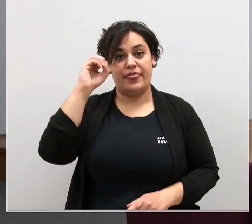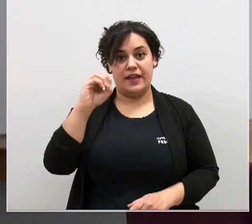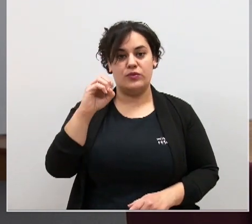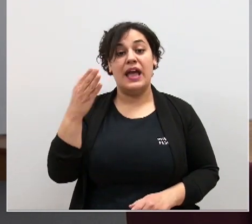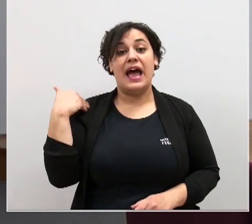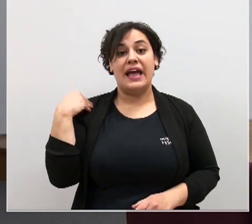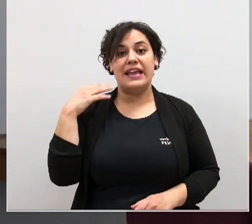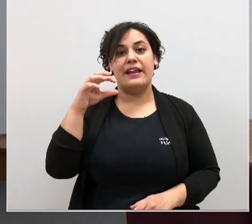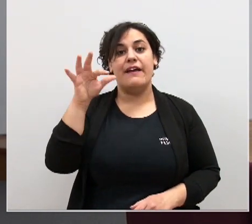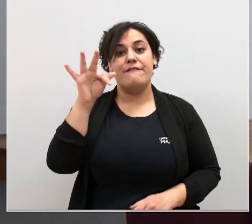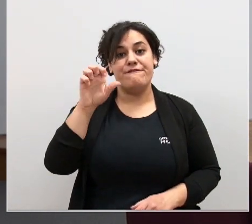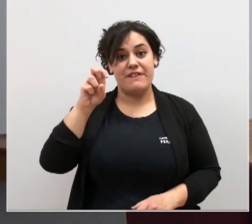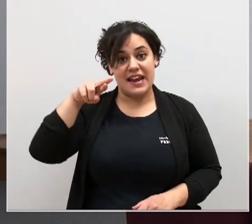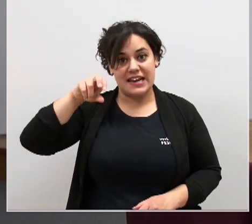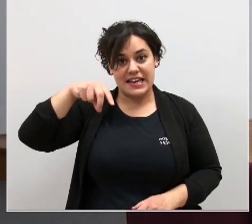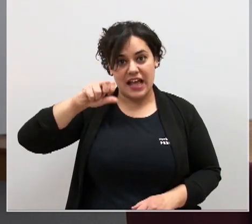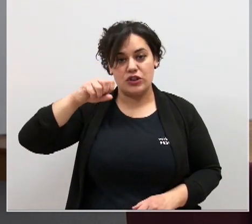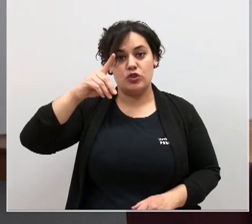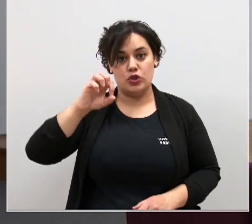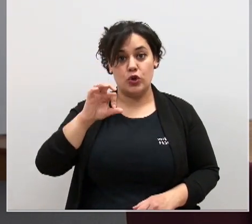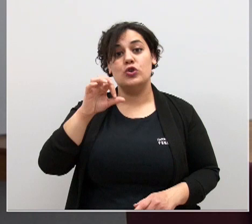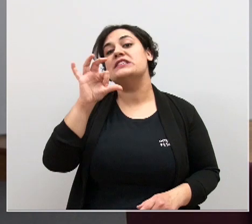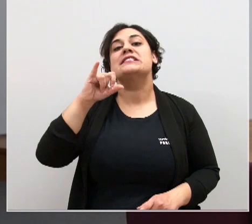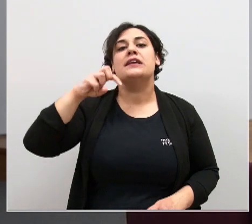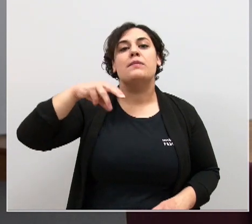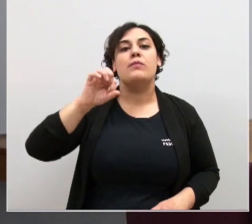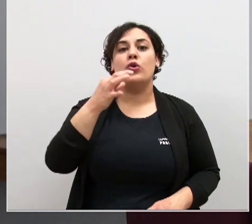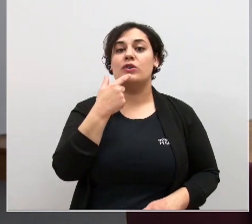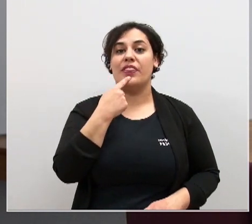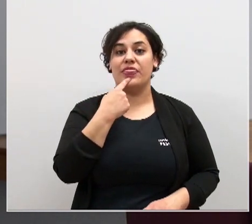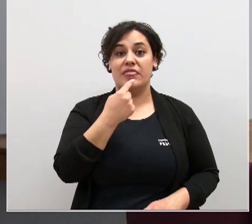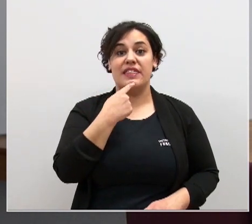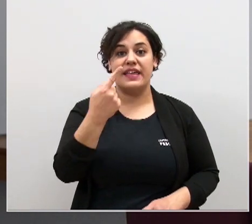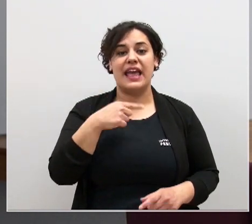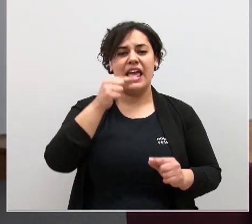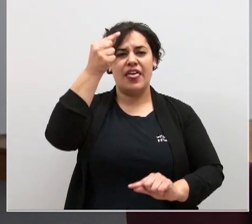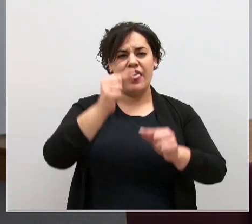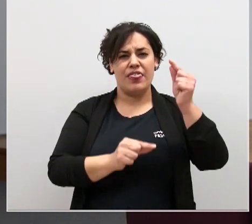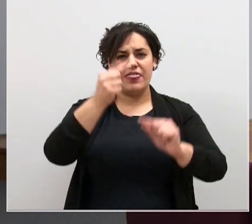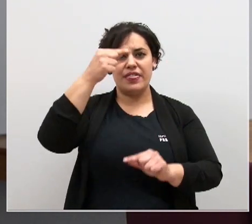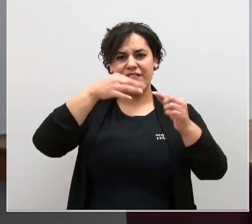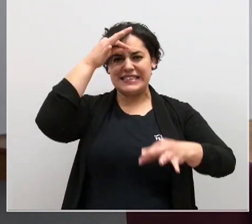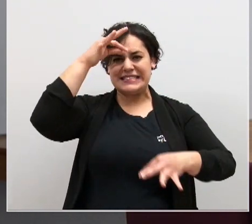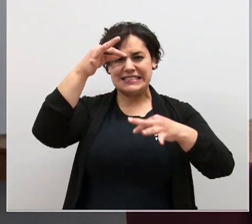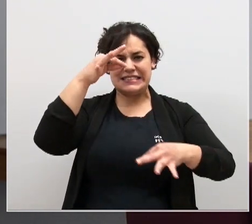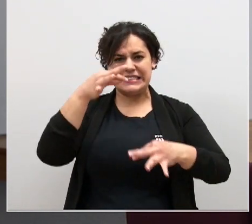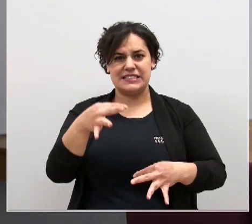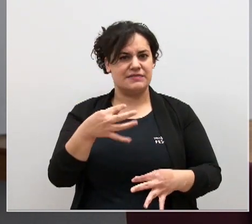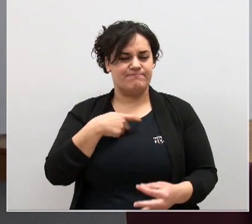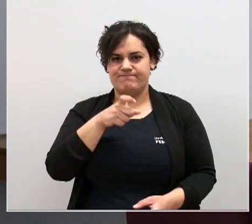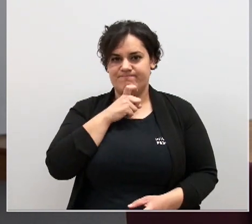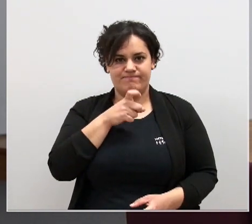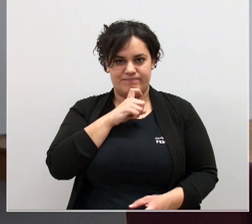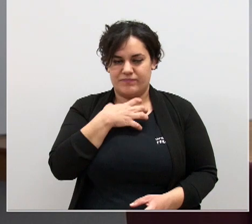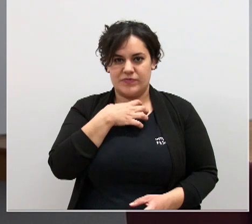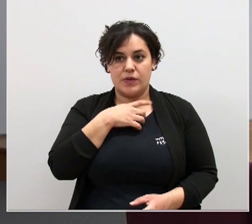Fernando Simón que será difícil conocer las cifras exactas. Usted insiste en que se está notificando todas las muertes